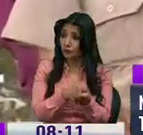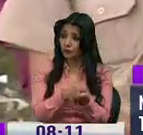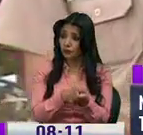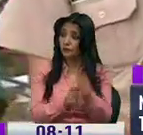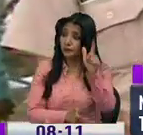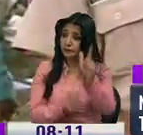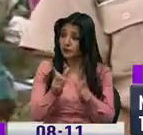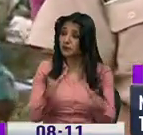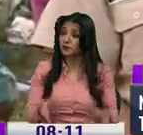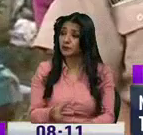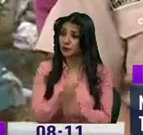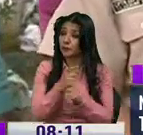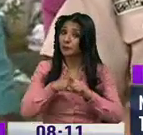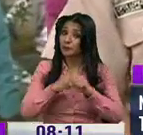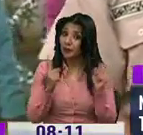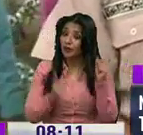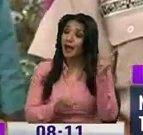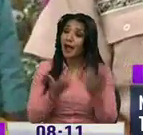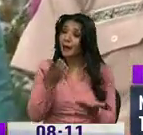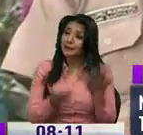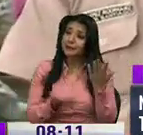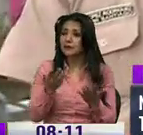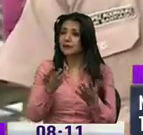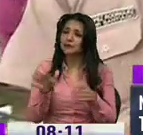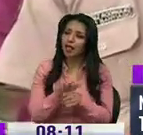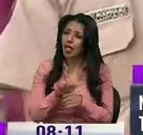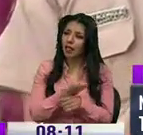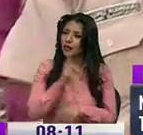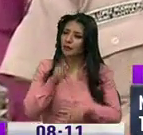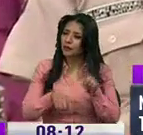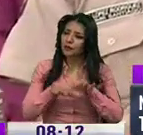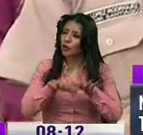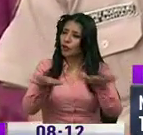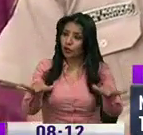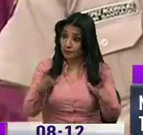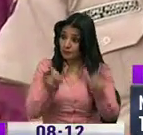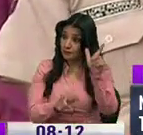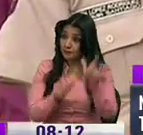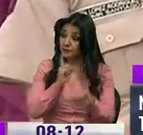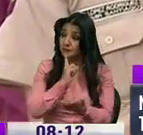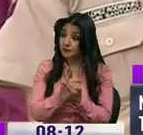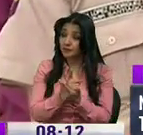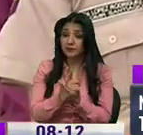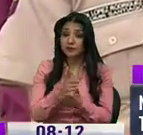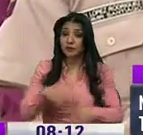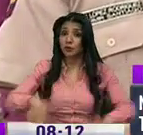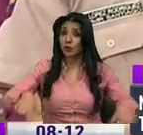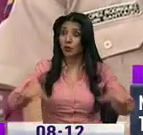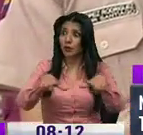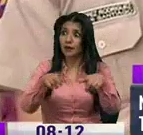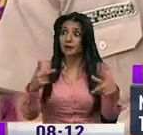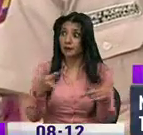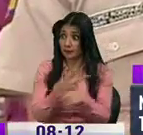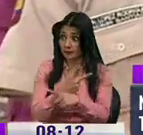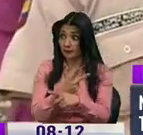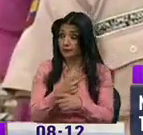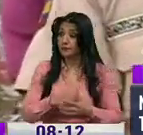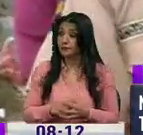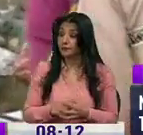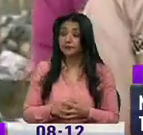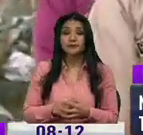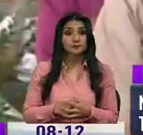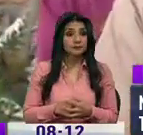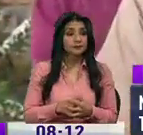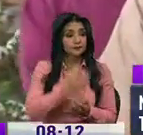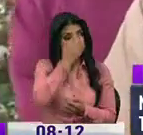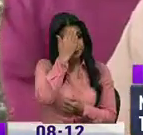con la ciudadanía, sin embargo a veces no es posible cubrir toda la demanda porque el lugar se vuelve cada vez más inseguro. Buenos días.